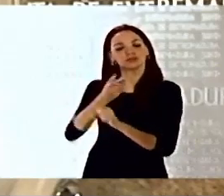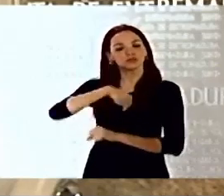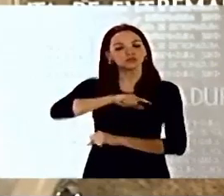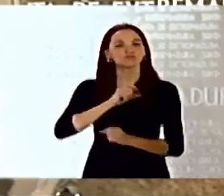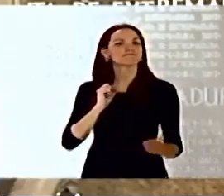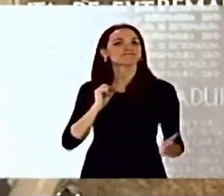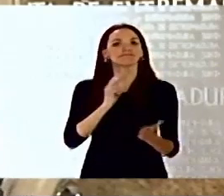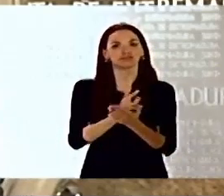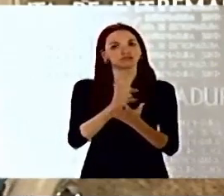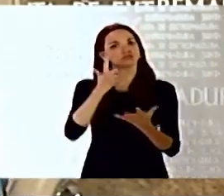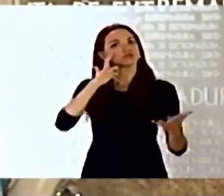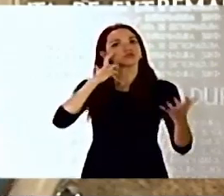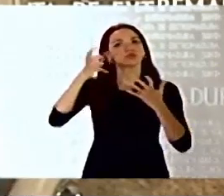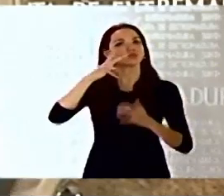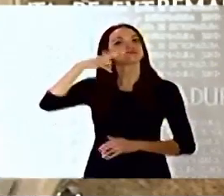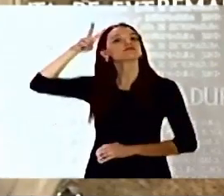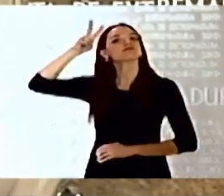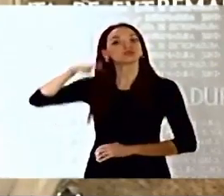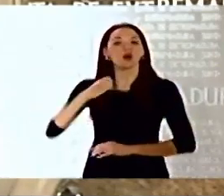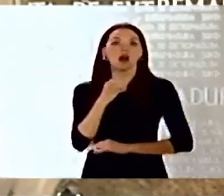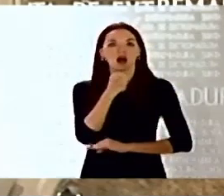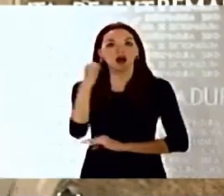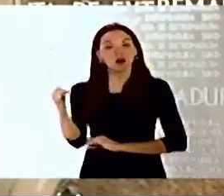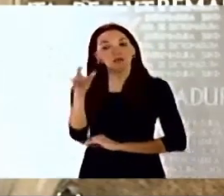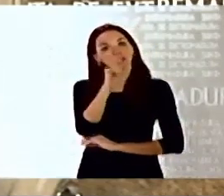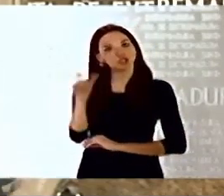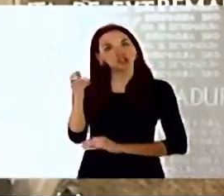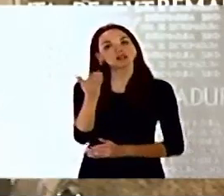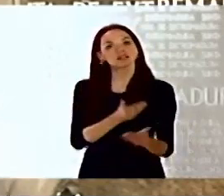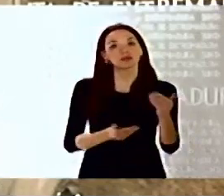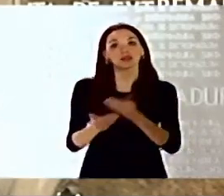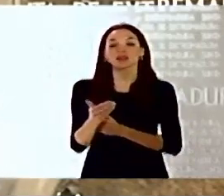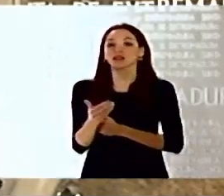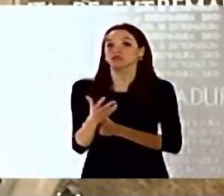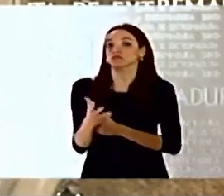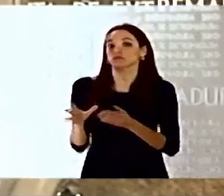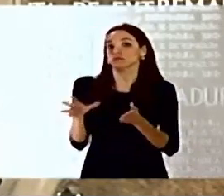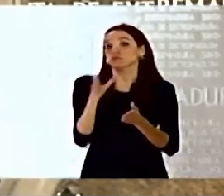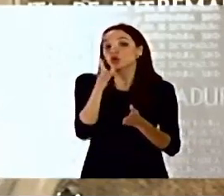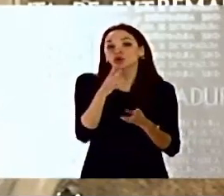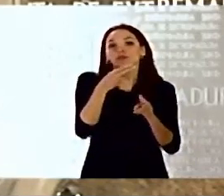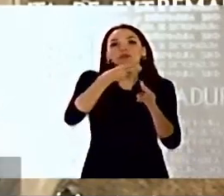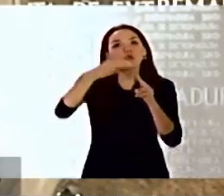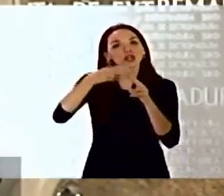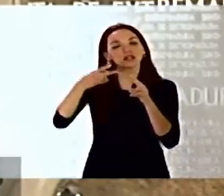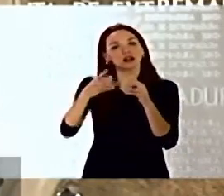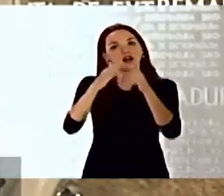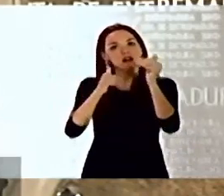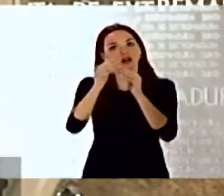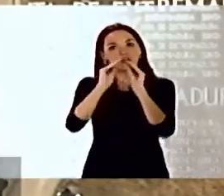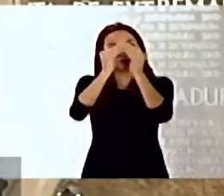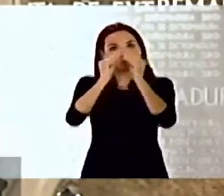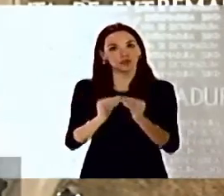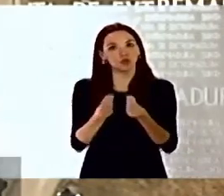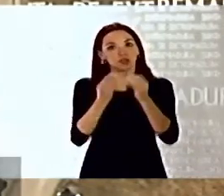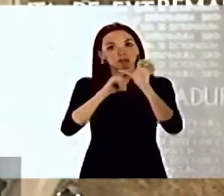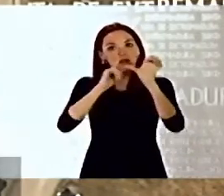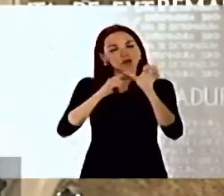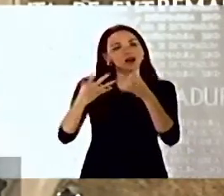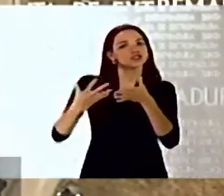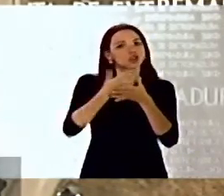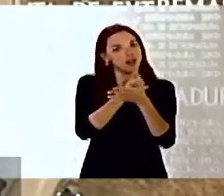por visibilizar y apoyar a las personas con discapacidad en el conjunto de las políticas que hacemos desde las Juntas de Extremadura, pero de todas